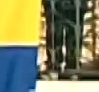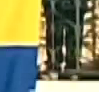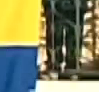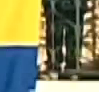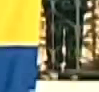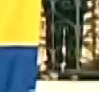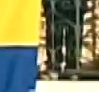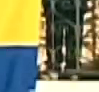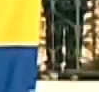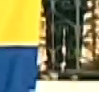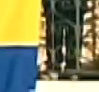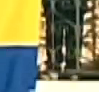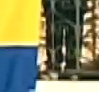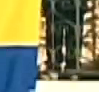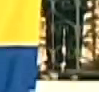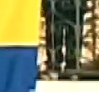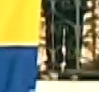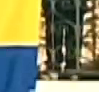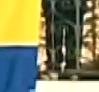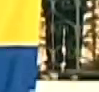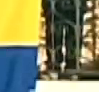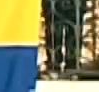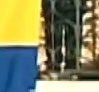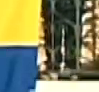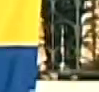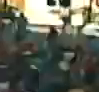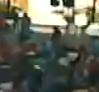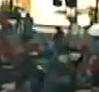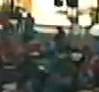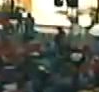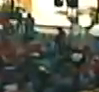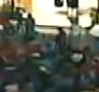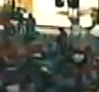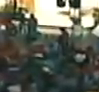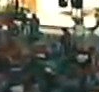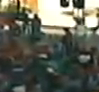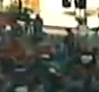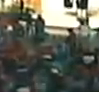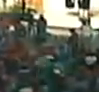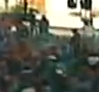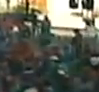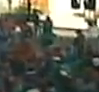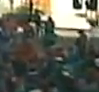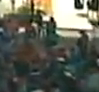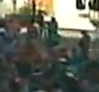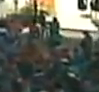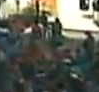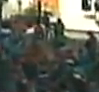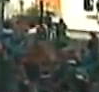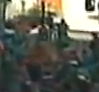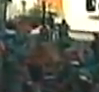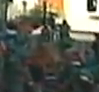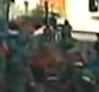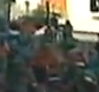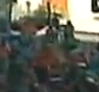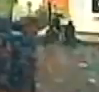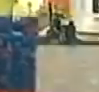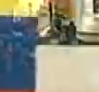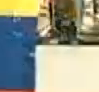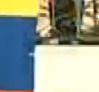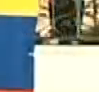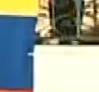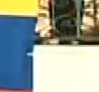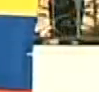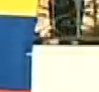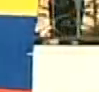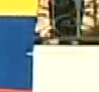23 de enero del año 2019. Abrimos las puertas del balcón del pueblo con esta